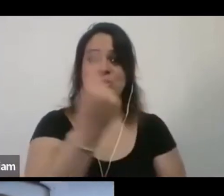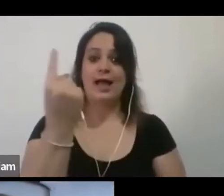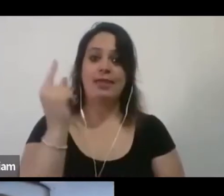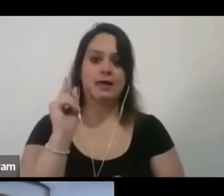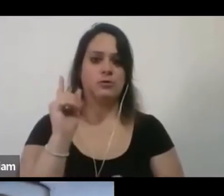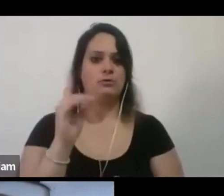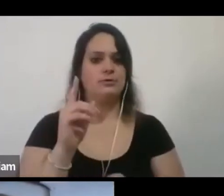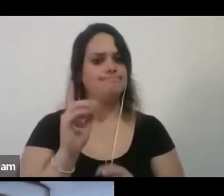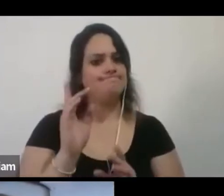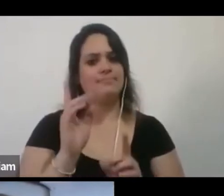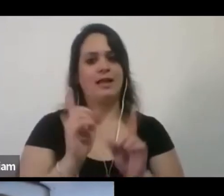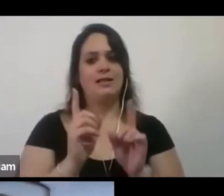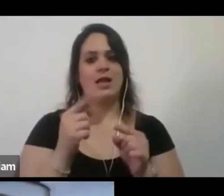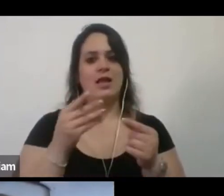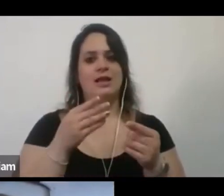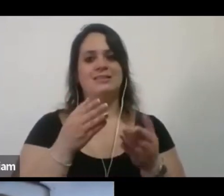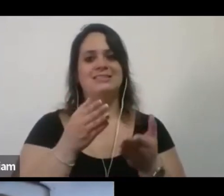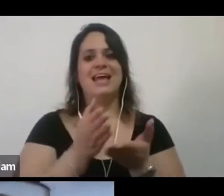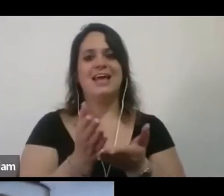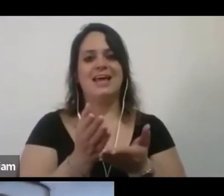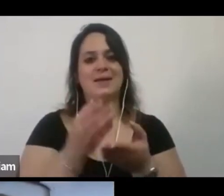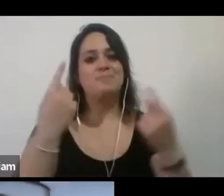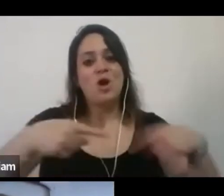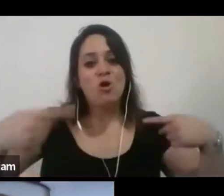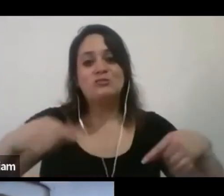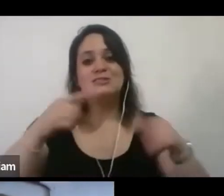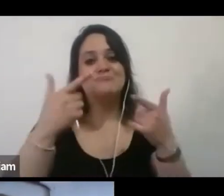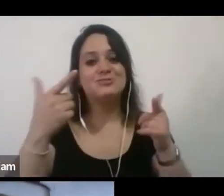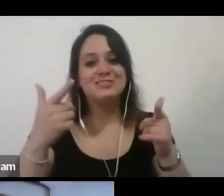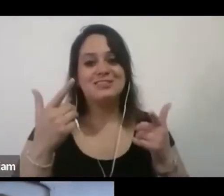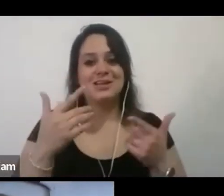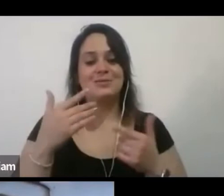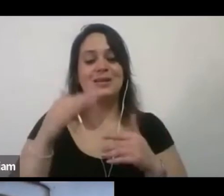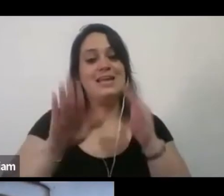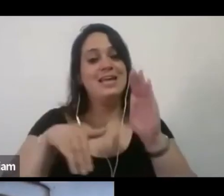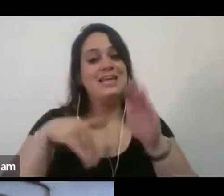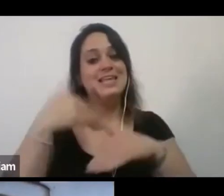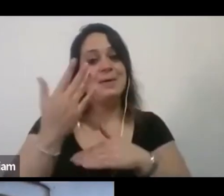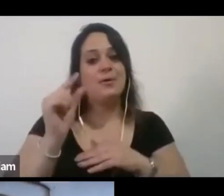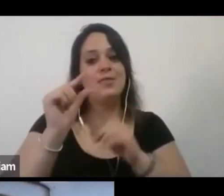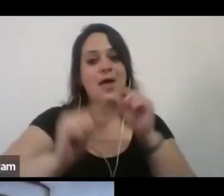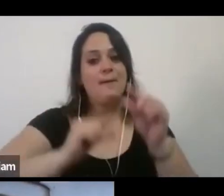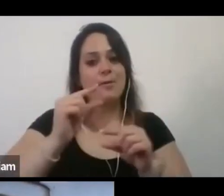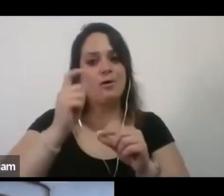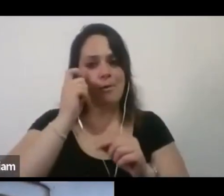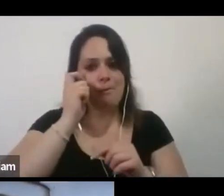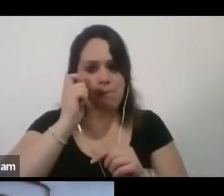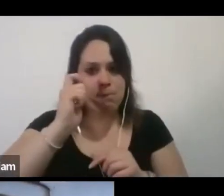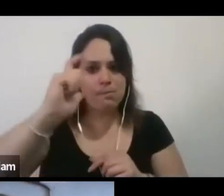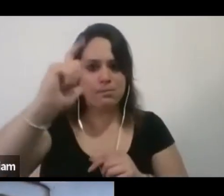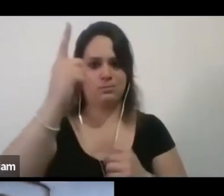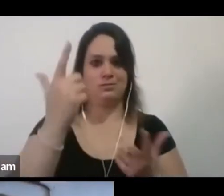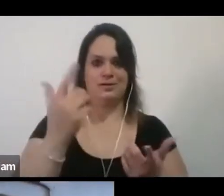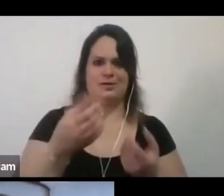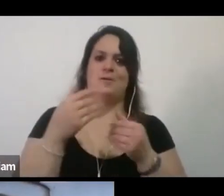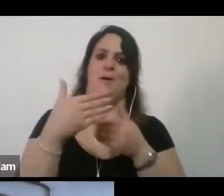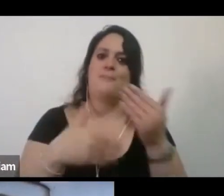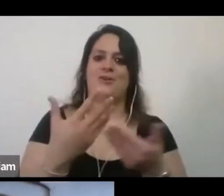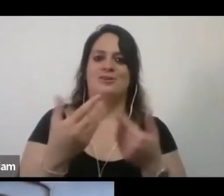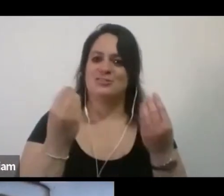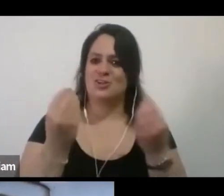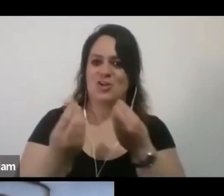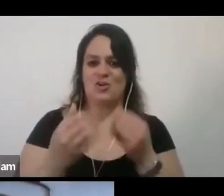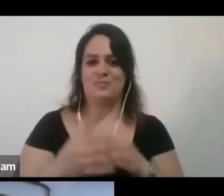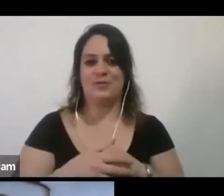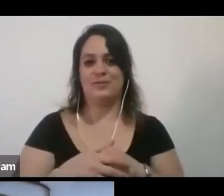las herramientas o la vamos como construyendo. ¿Cómo ha sido ese proceso de